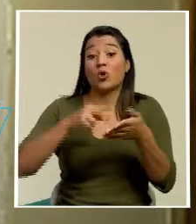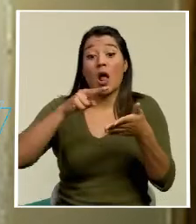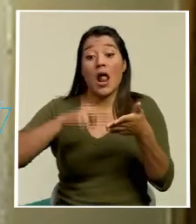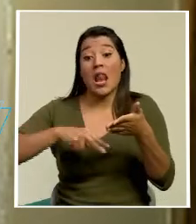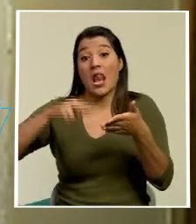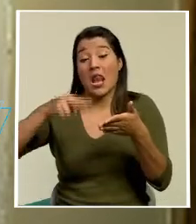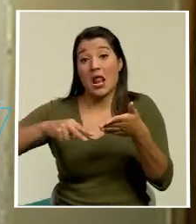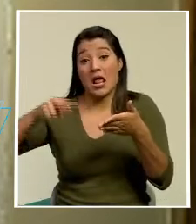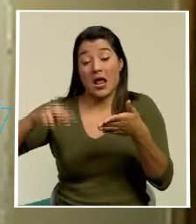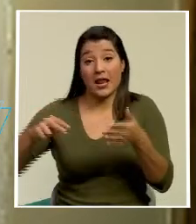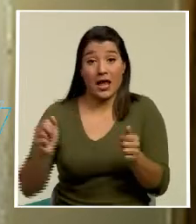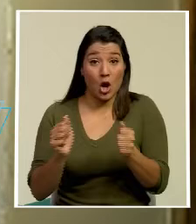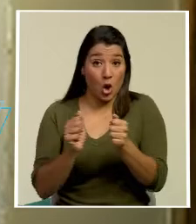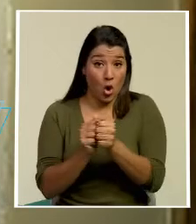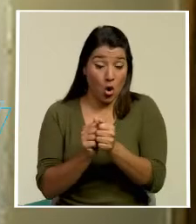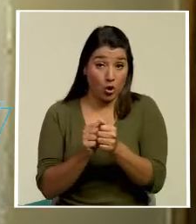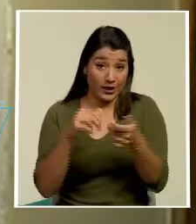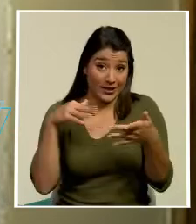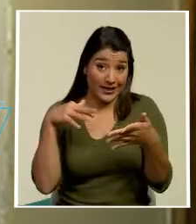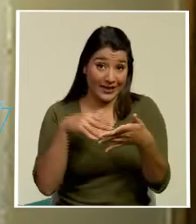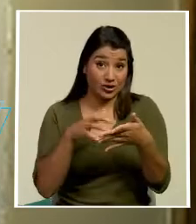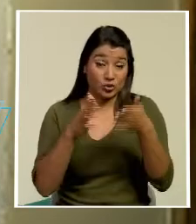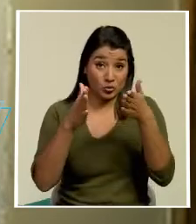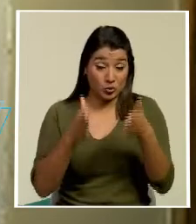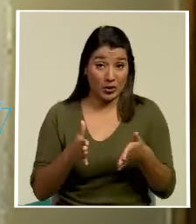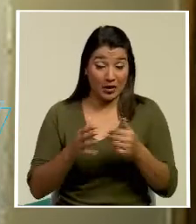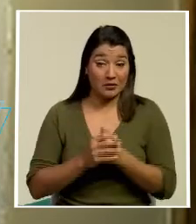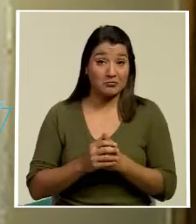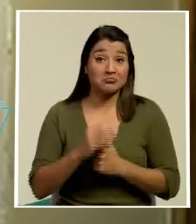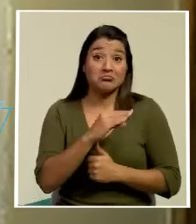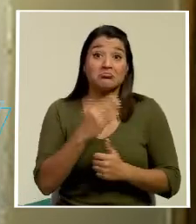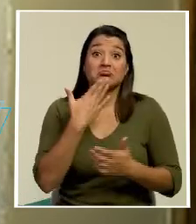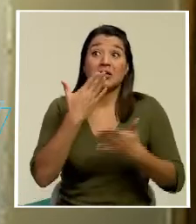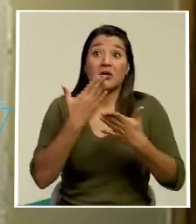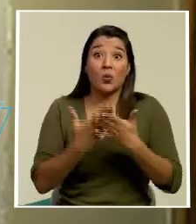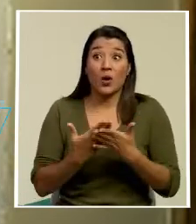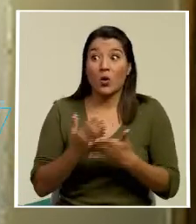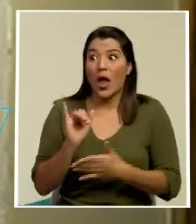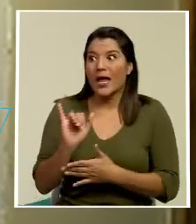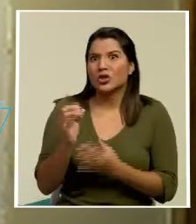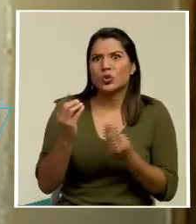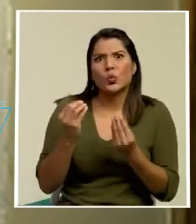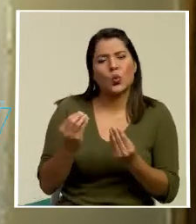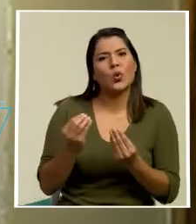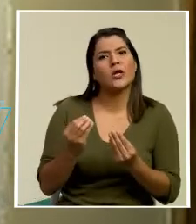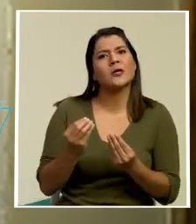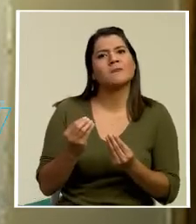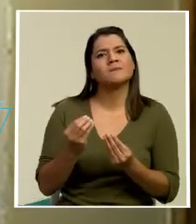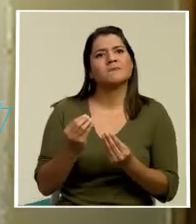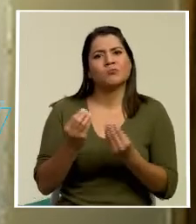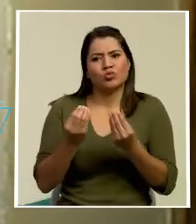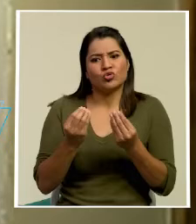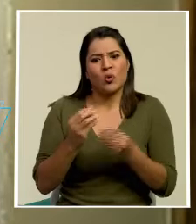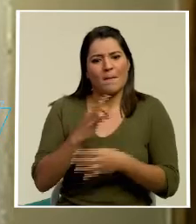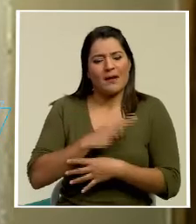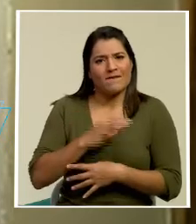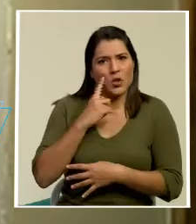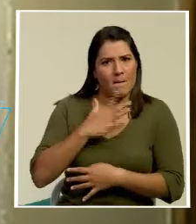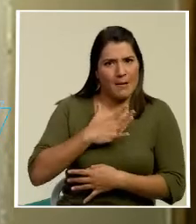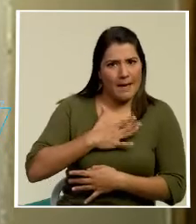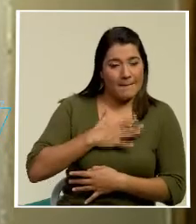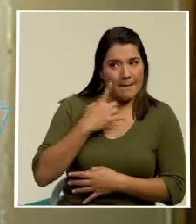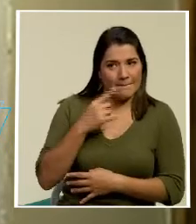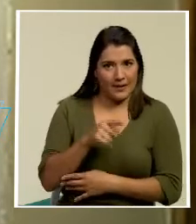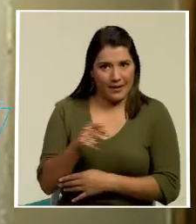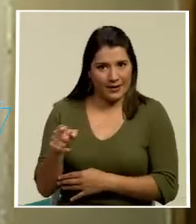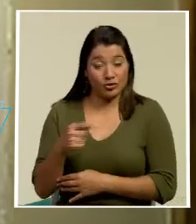los alumnos, y bueno, eso fue enriquecedor tanto para mí como para ellos. Yo les